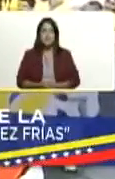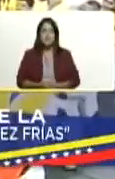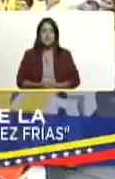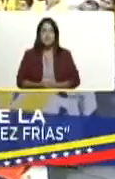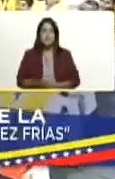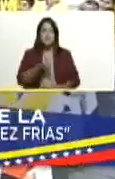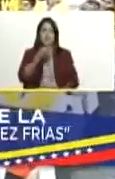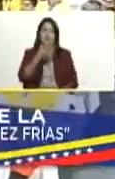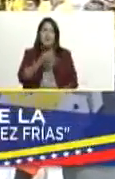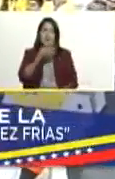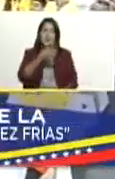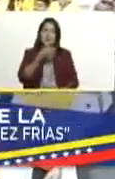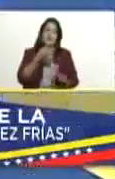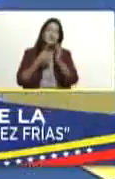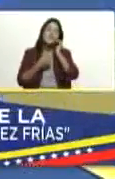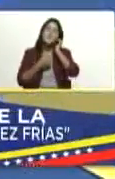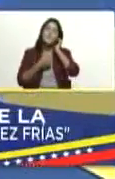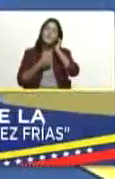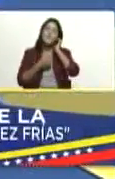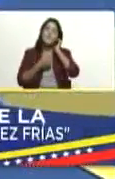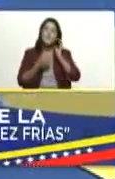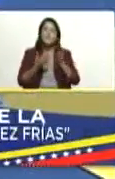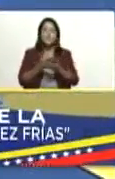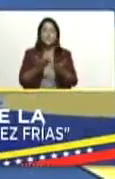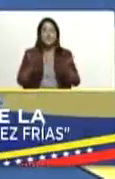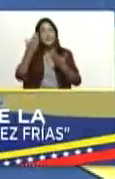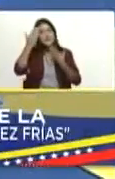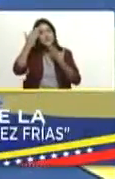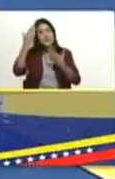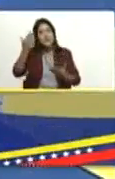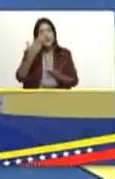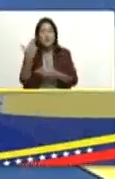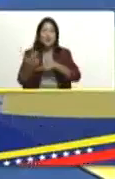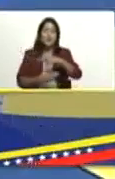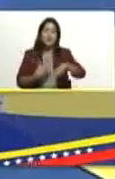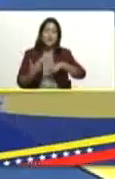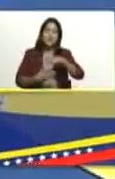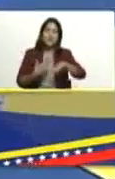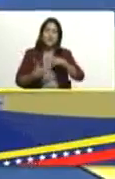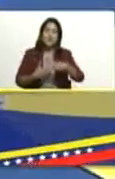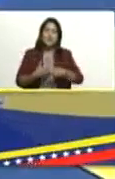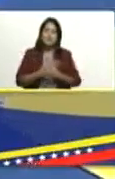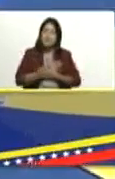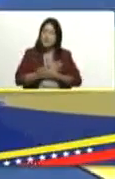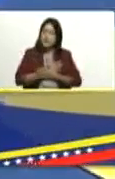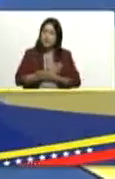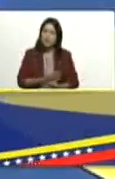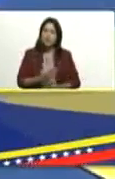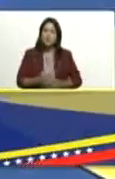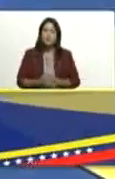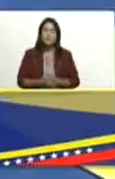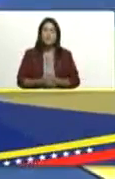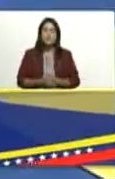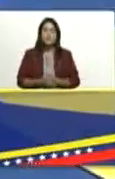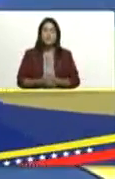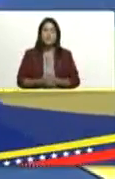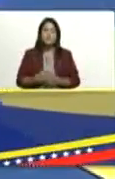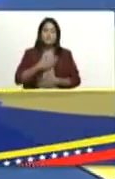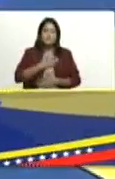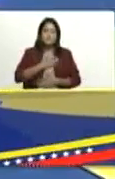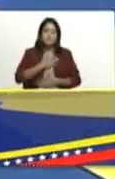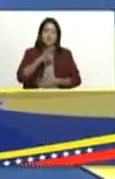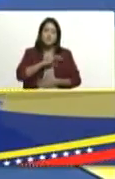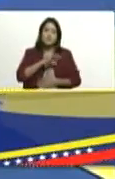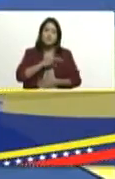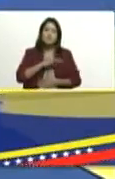Buenas tardes. Ante todo, un gran saludo revolucionario, patriótico y profundamente chavista